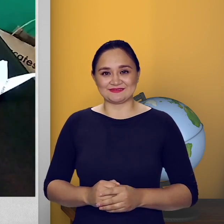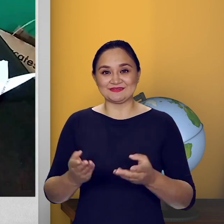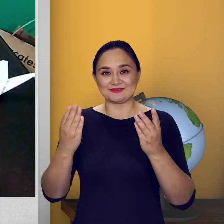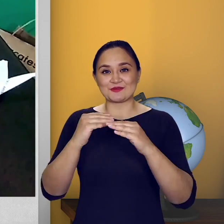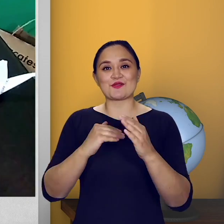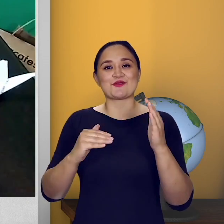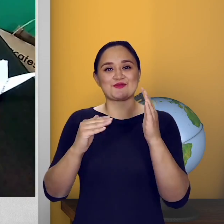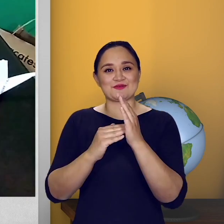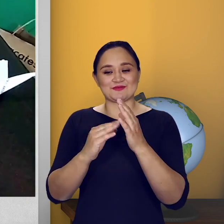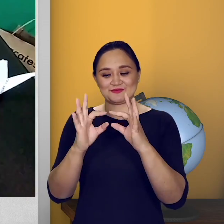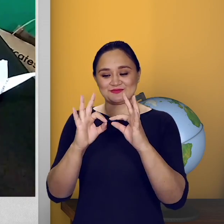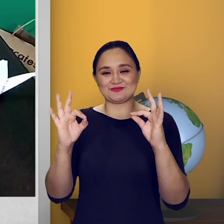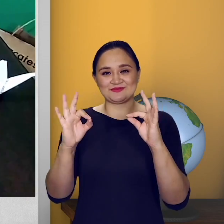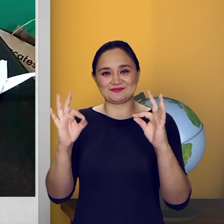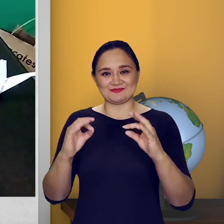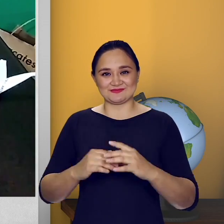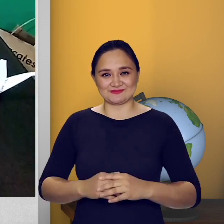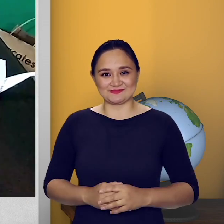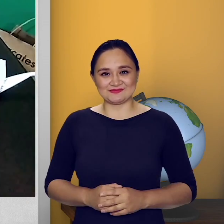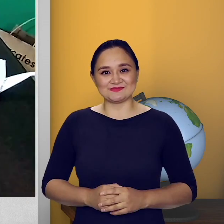y doblamos de nuevo.